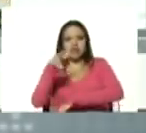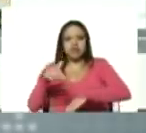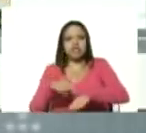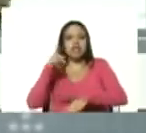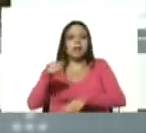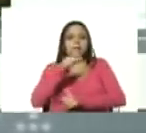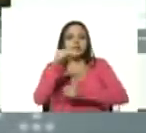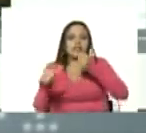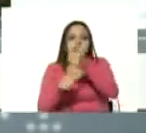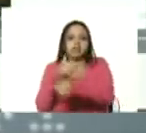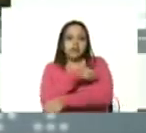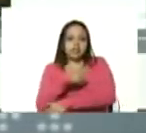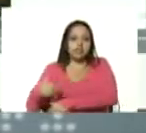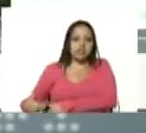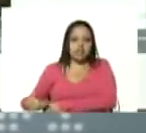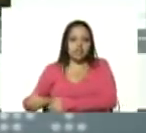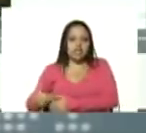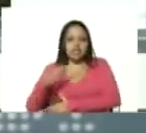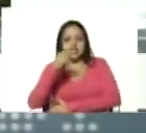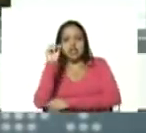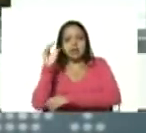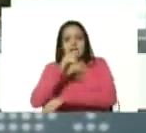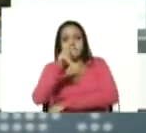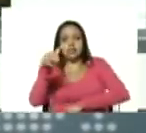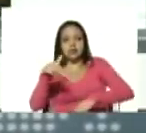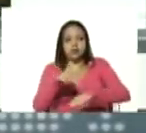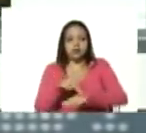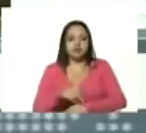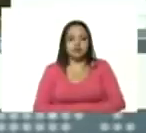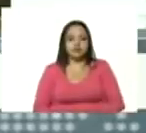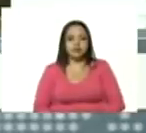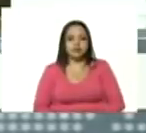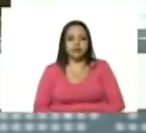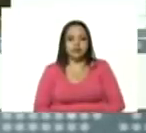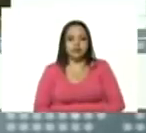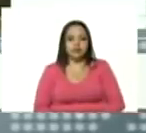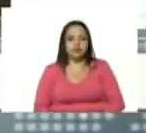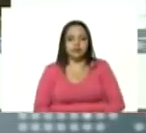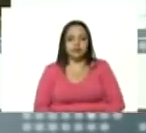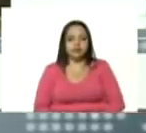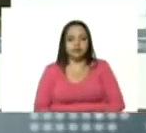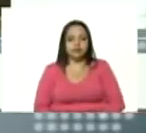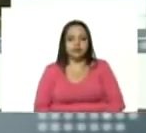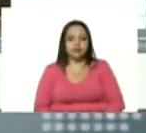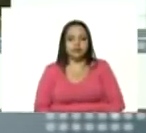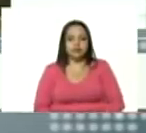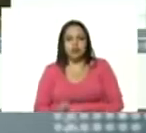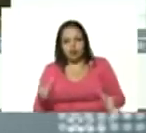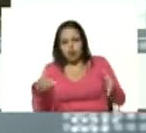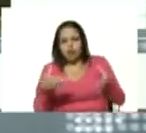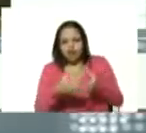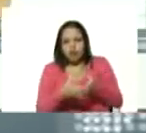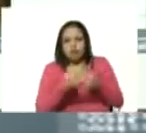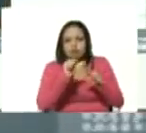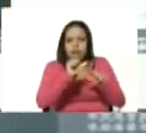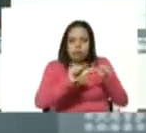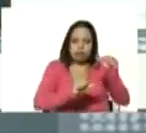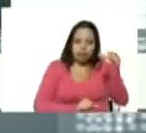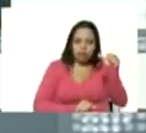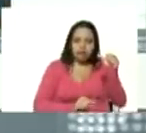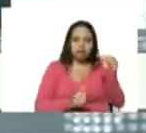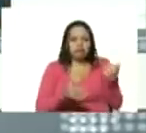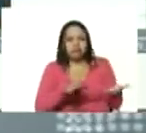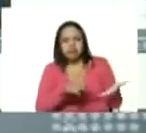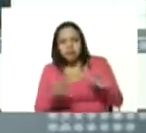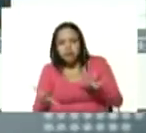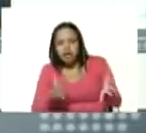Asamblea Nacional de Venezuela, Iris Varela. Una reunión bastante larga que tuvo